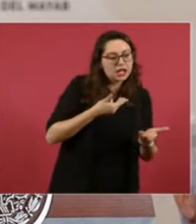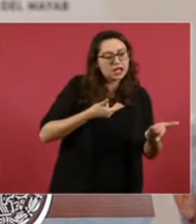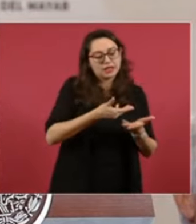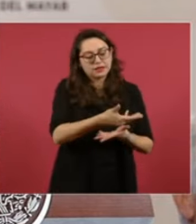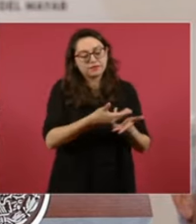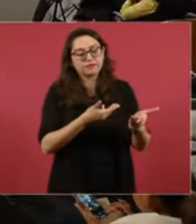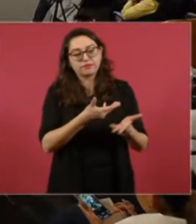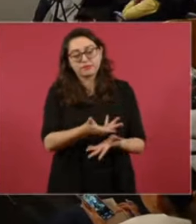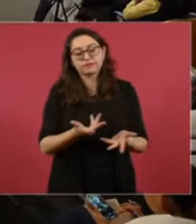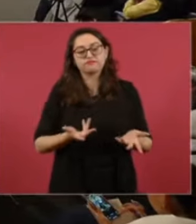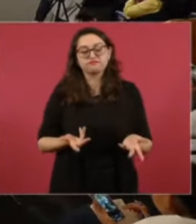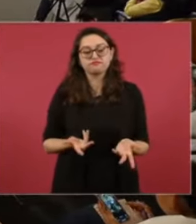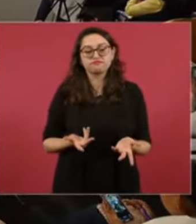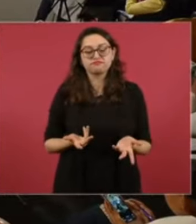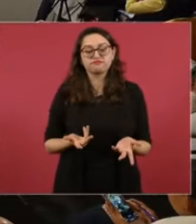malamente